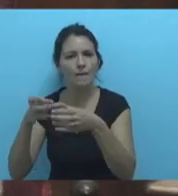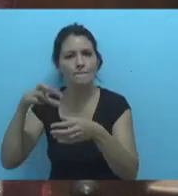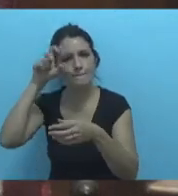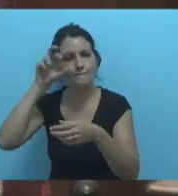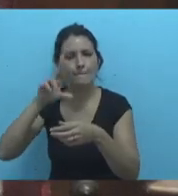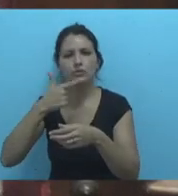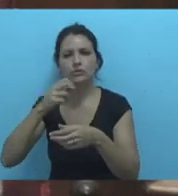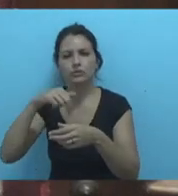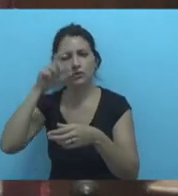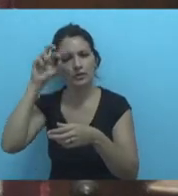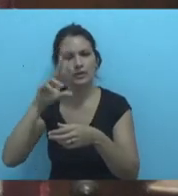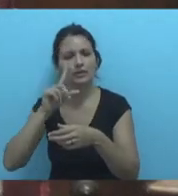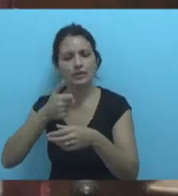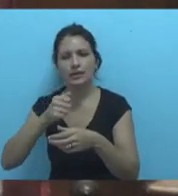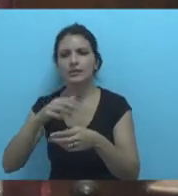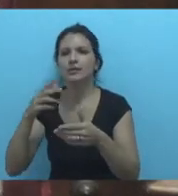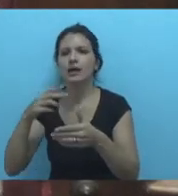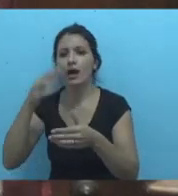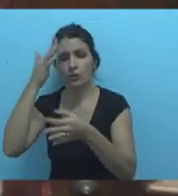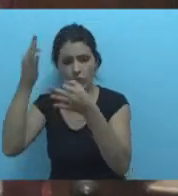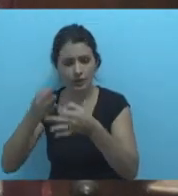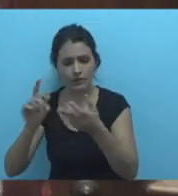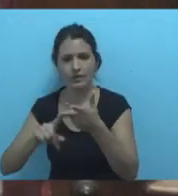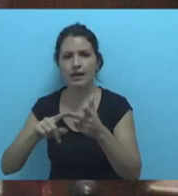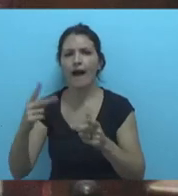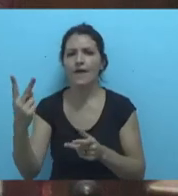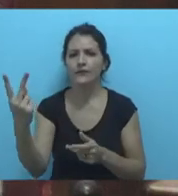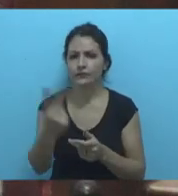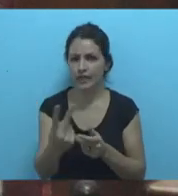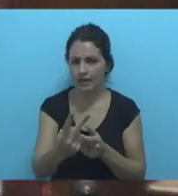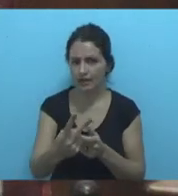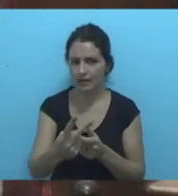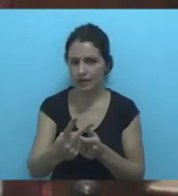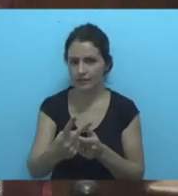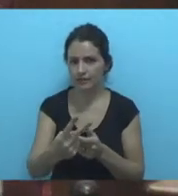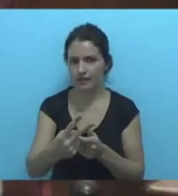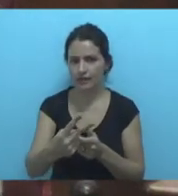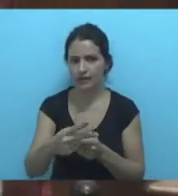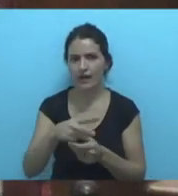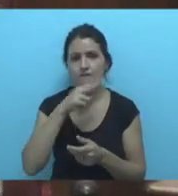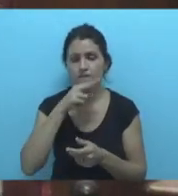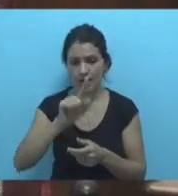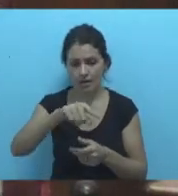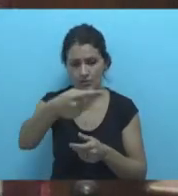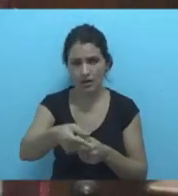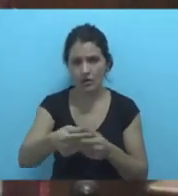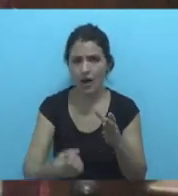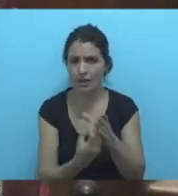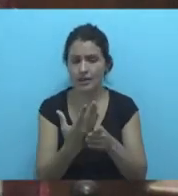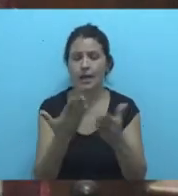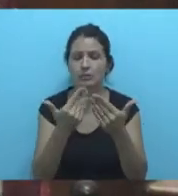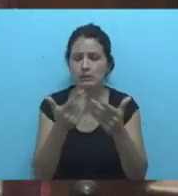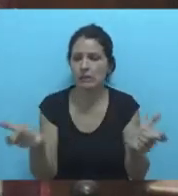del pedido de audiencia que nosotros hicimos como comisión. Y el día viernes por la mañana tengo que comunicarme con la dirección de audiencia de Presidencia para ver si podemos